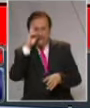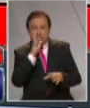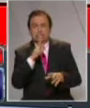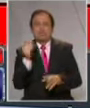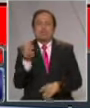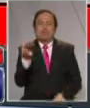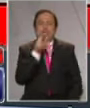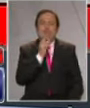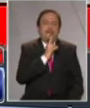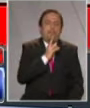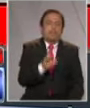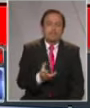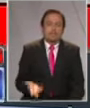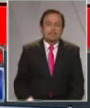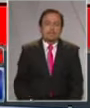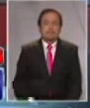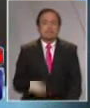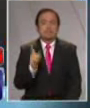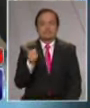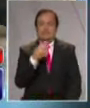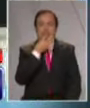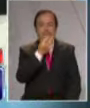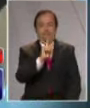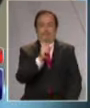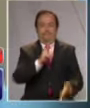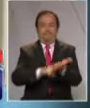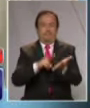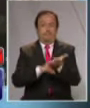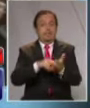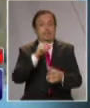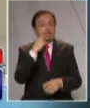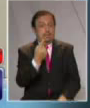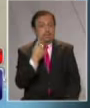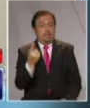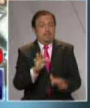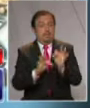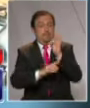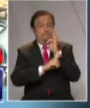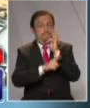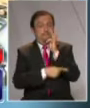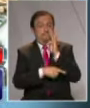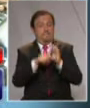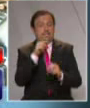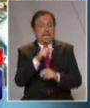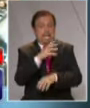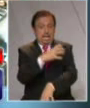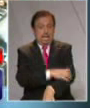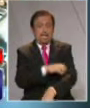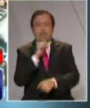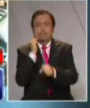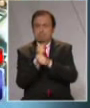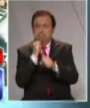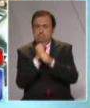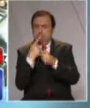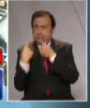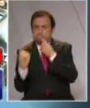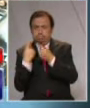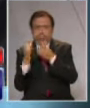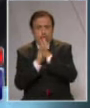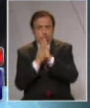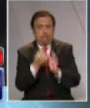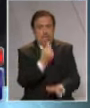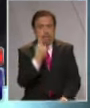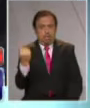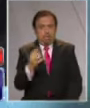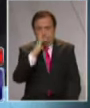usted a eso? Que eso no es efectivo, porque por un lado el fiscal regional se dio el trabajo de interrogar a todos y cada uno de